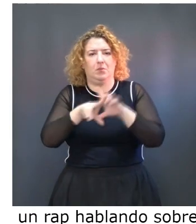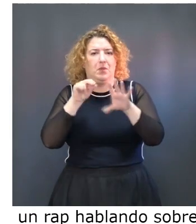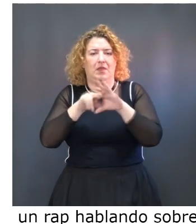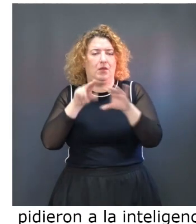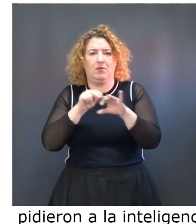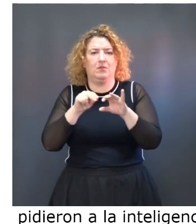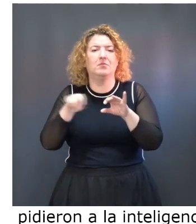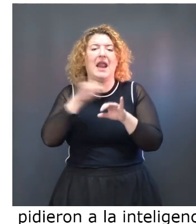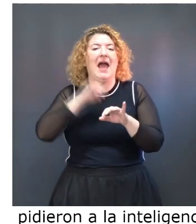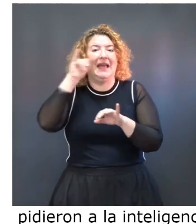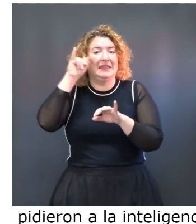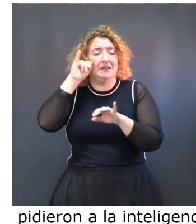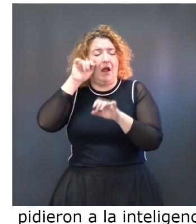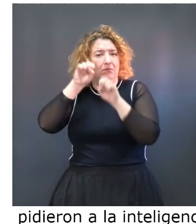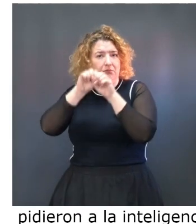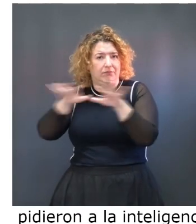vídeo para Instagram